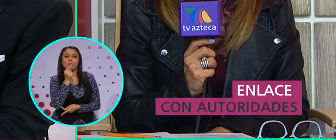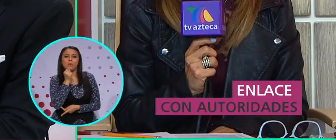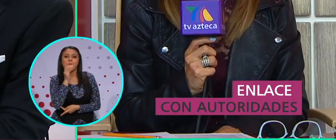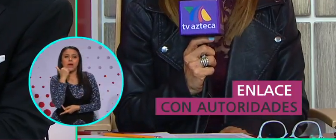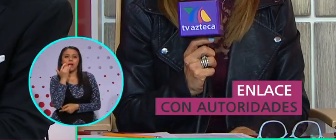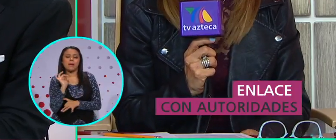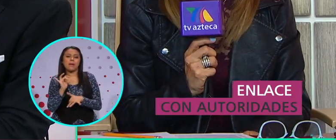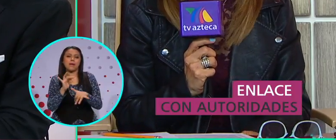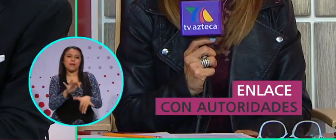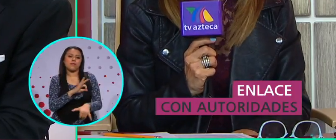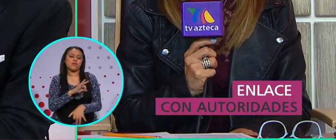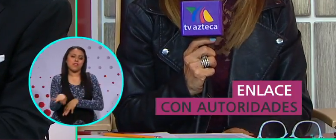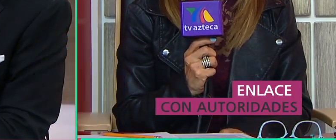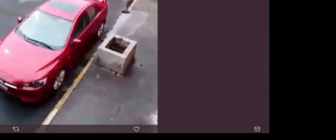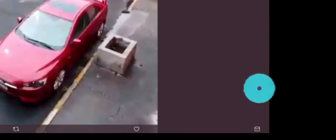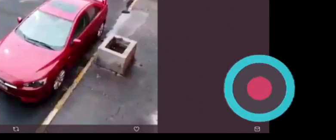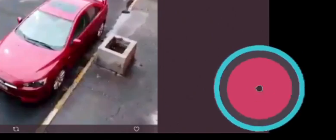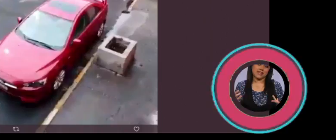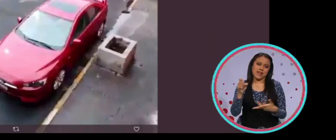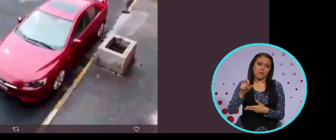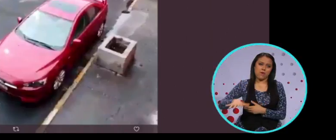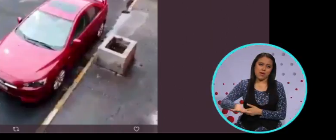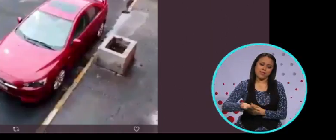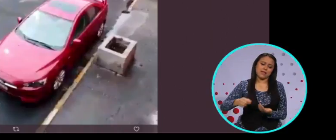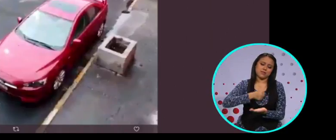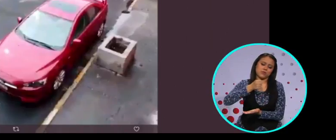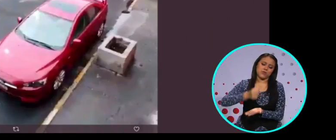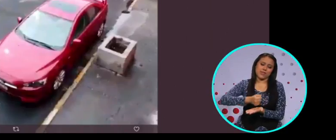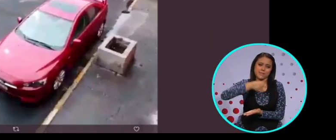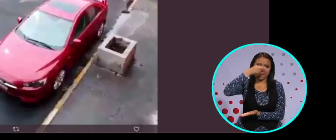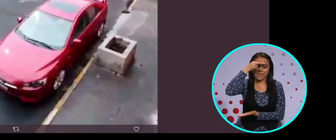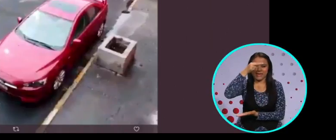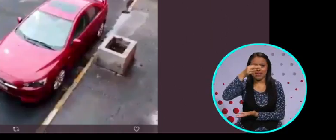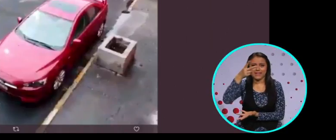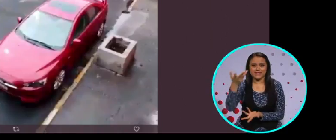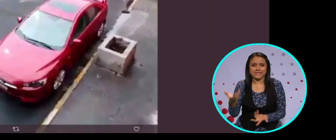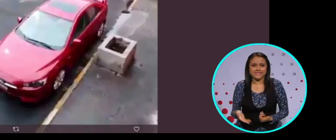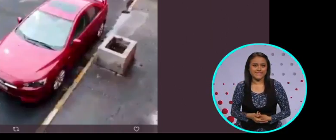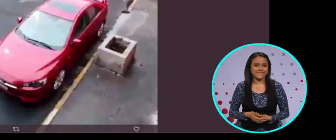que van a hacer del sistema de aguas de la ciudad de méxico señor